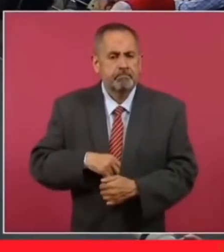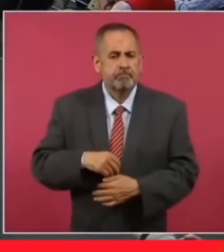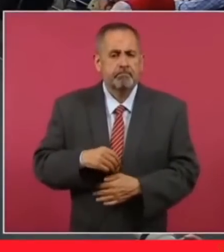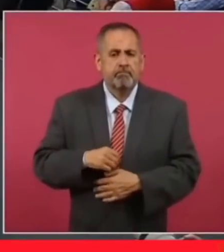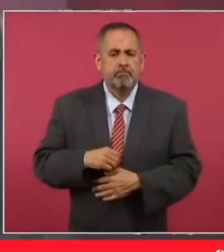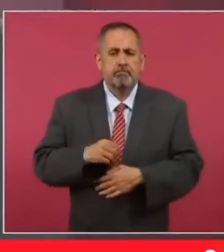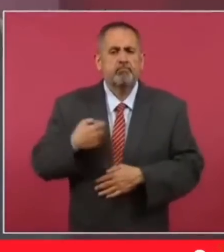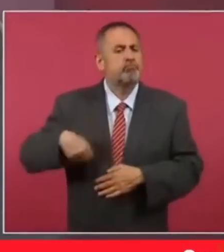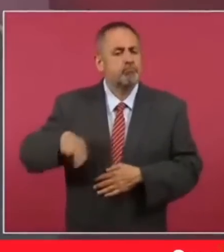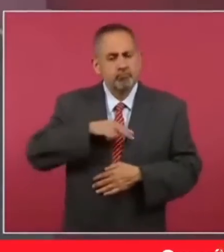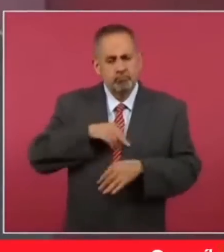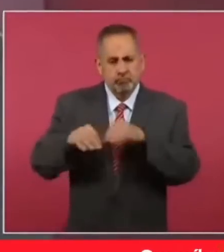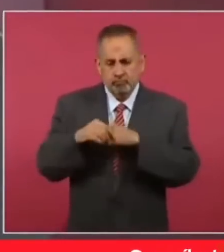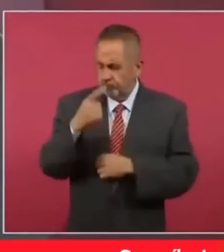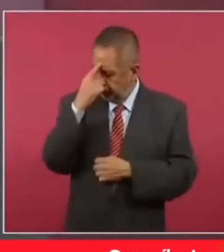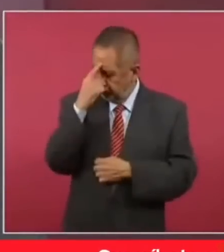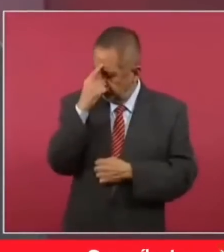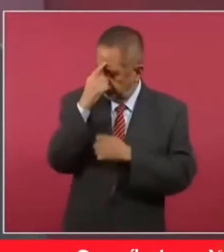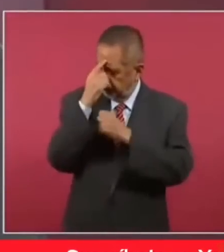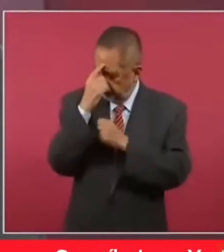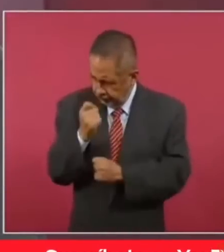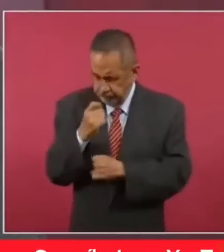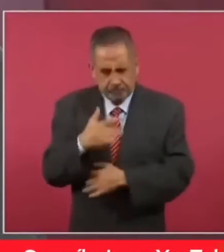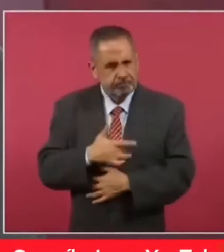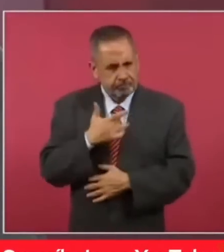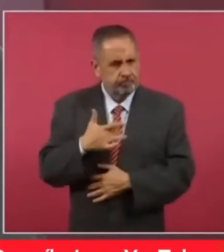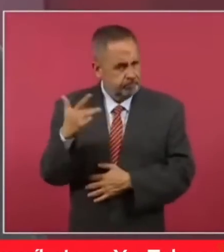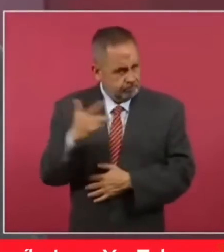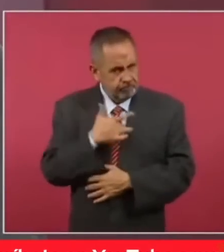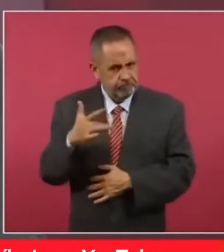por convicción y con humanismo.